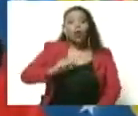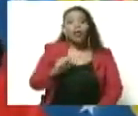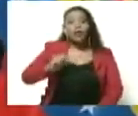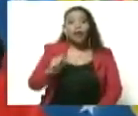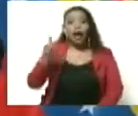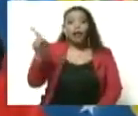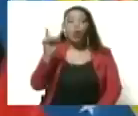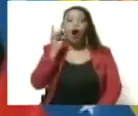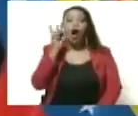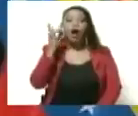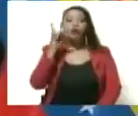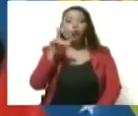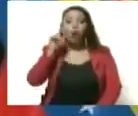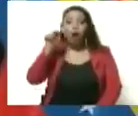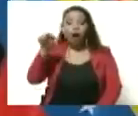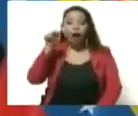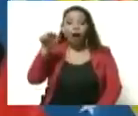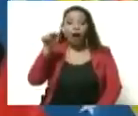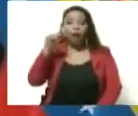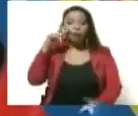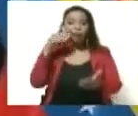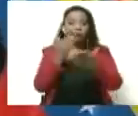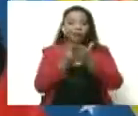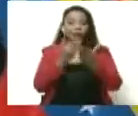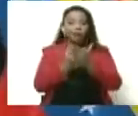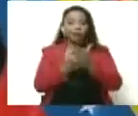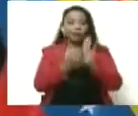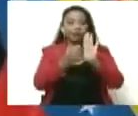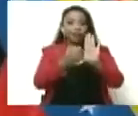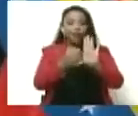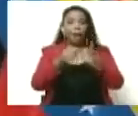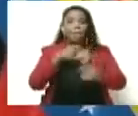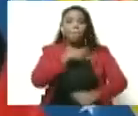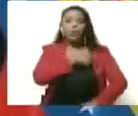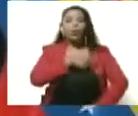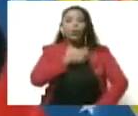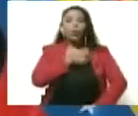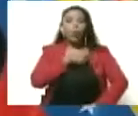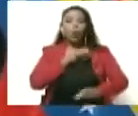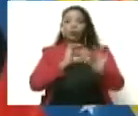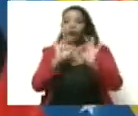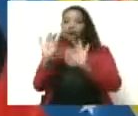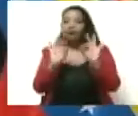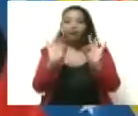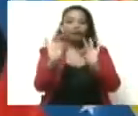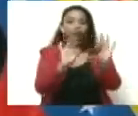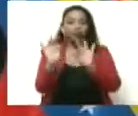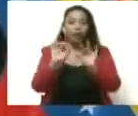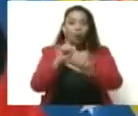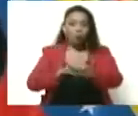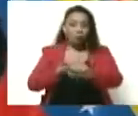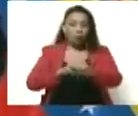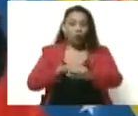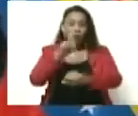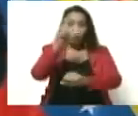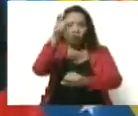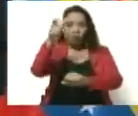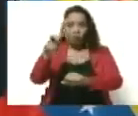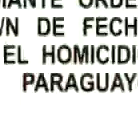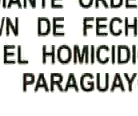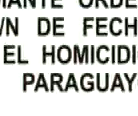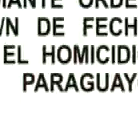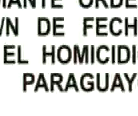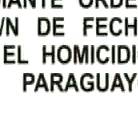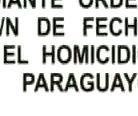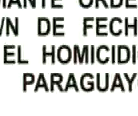estos elementos fueron verificado de acuerdo a los protocolos de actuación al momento de que una persona es